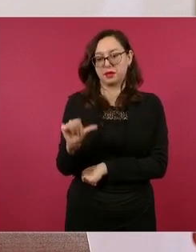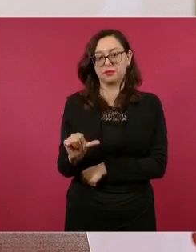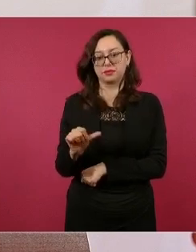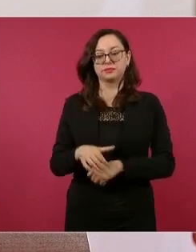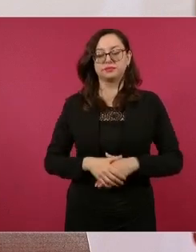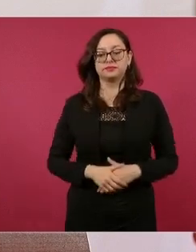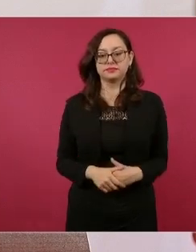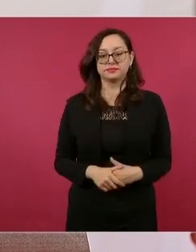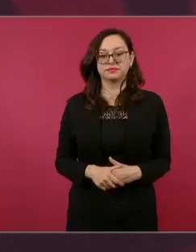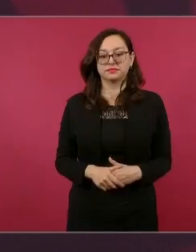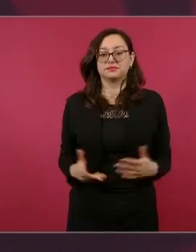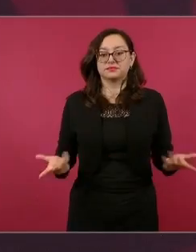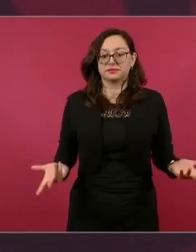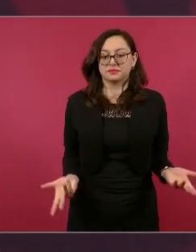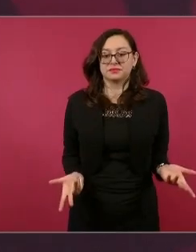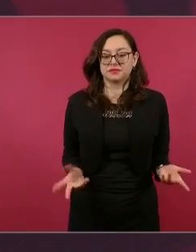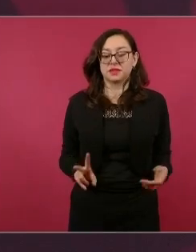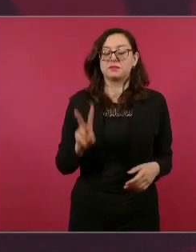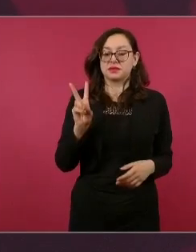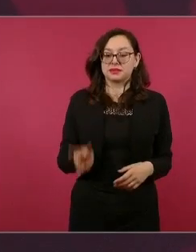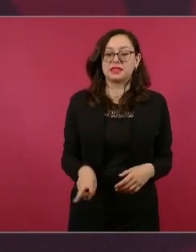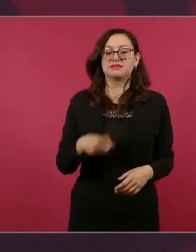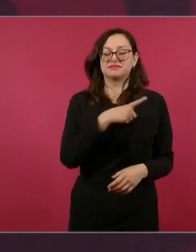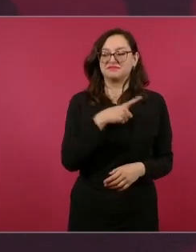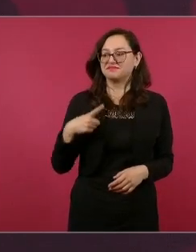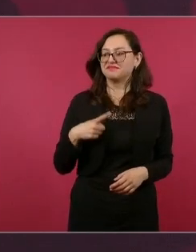Debemos estar muy contentos